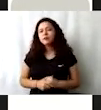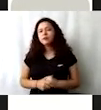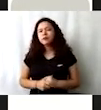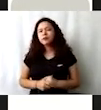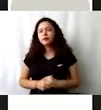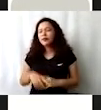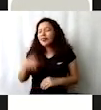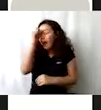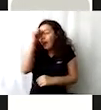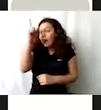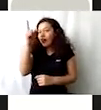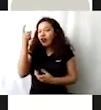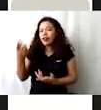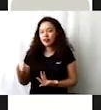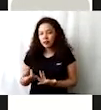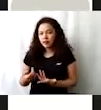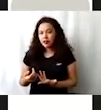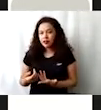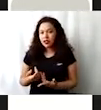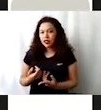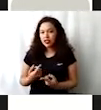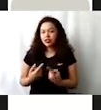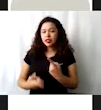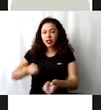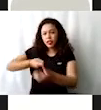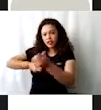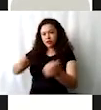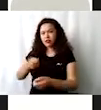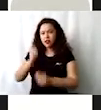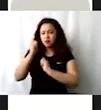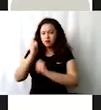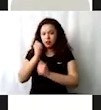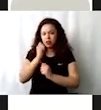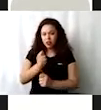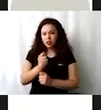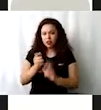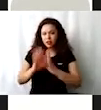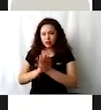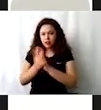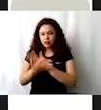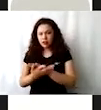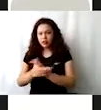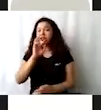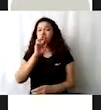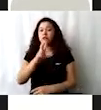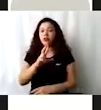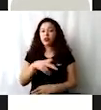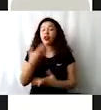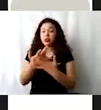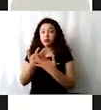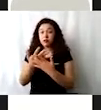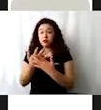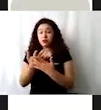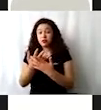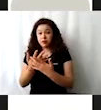Creo que ya lo tengo. ¿Qué? Estas espadas se convertirán en martillos. ¿Esto es una mejoría? No, espere un momento. Permítame